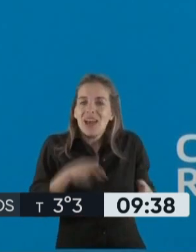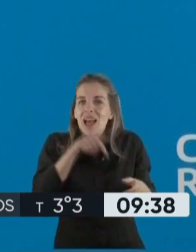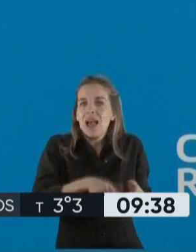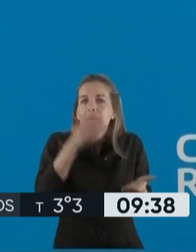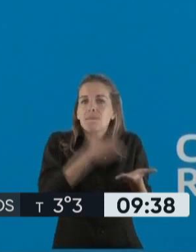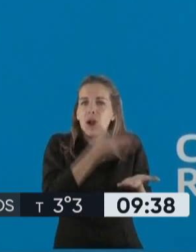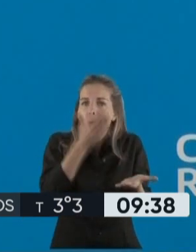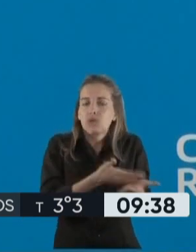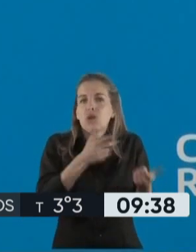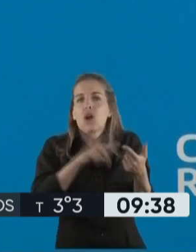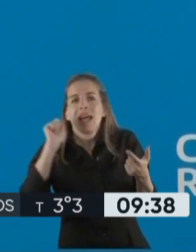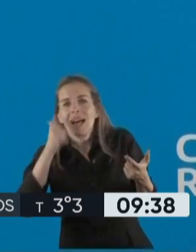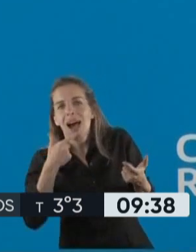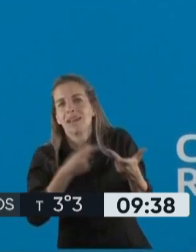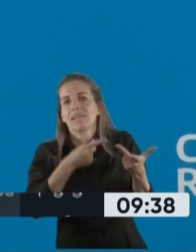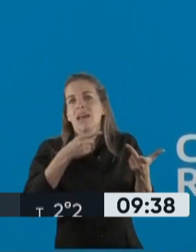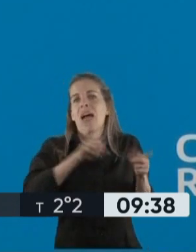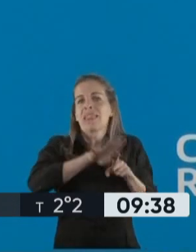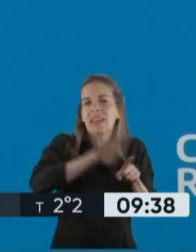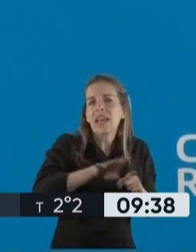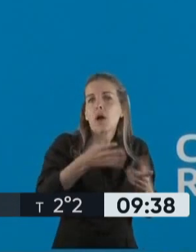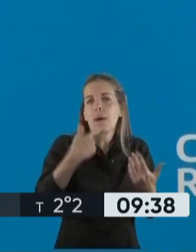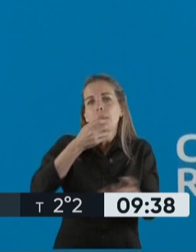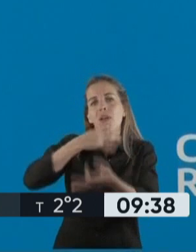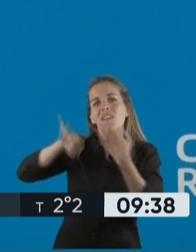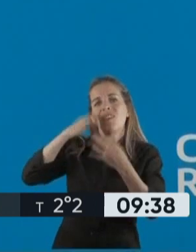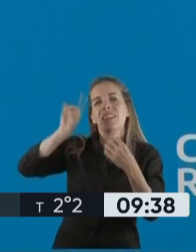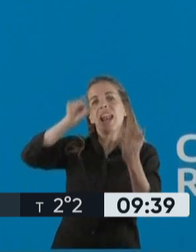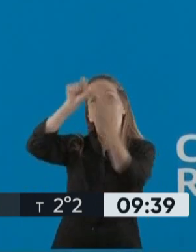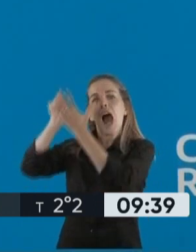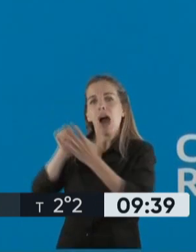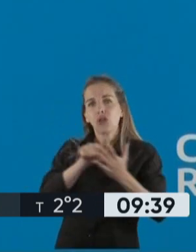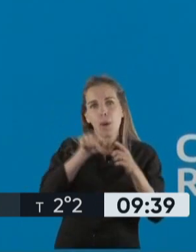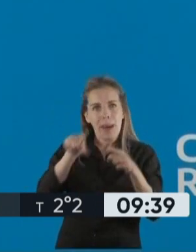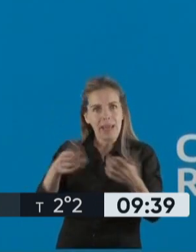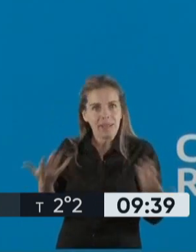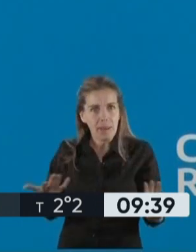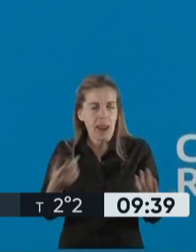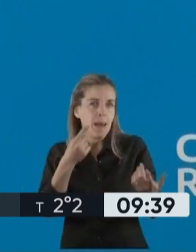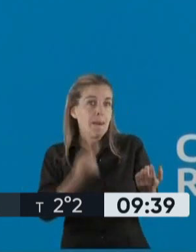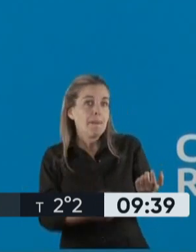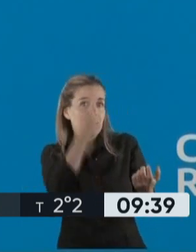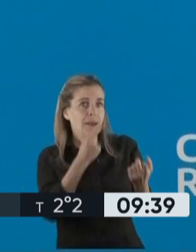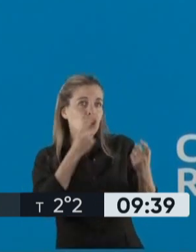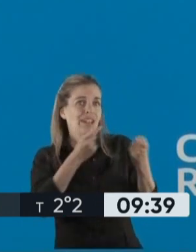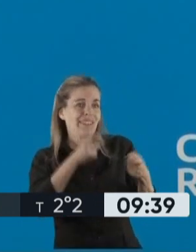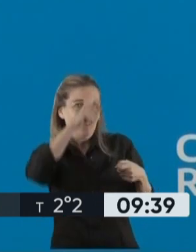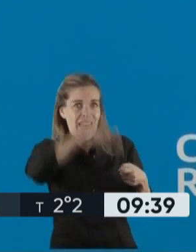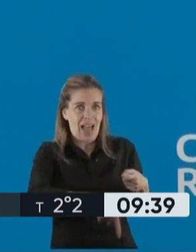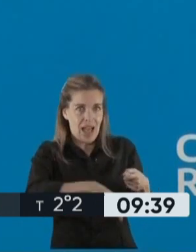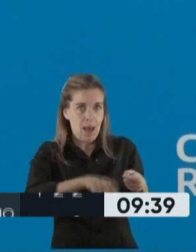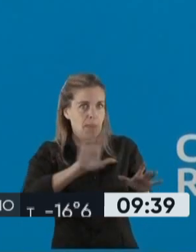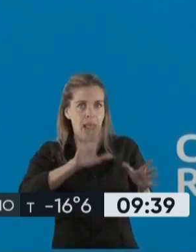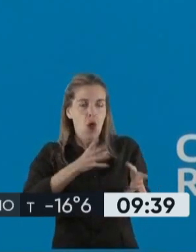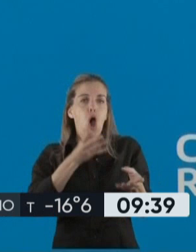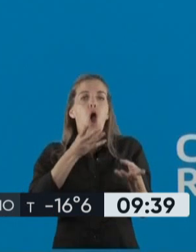su producción de hidrocarburos en este tiempo, para poder llegar no solo a cubrir las necesidades internas y dejar de importar, sino también convertirse